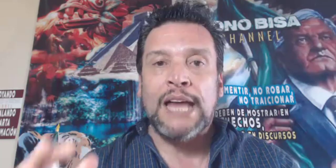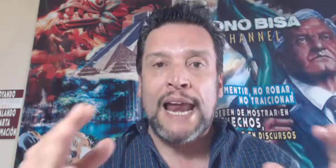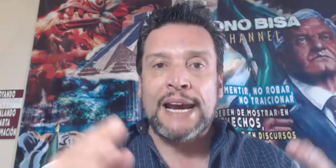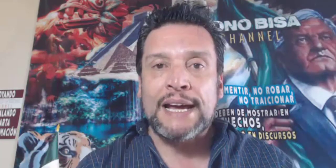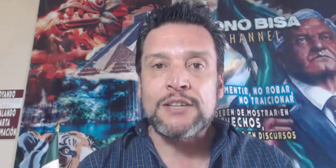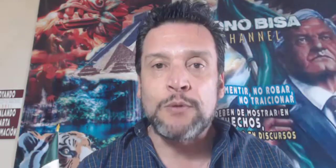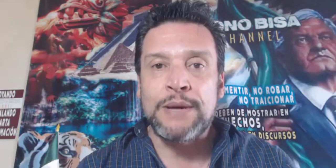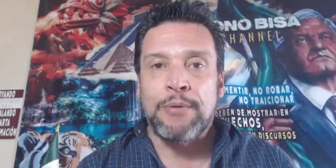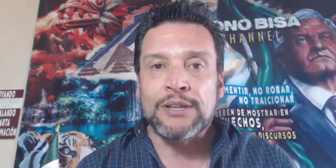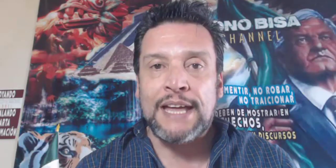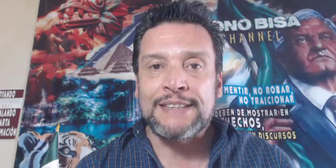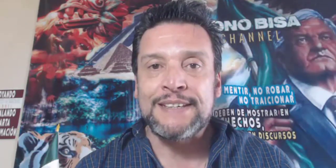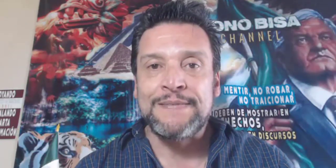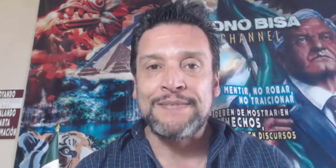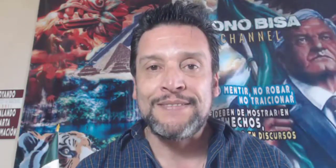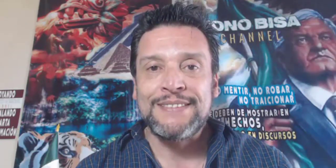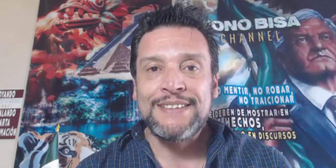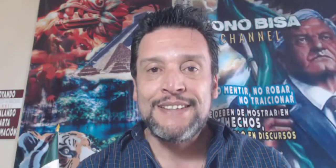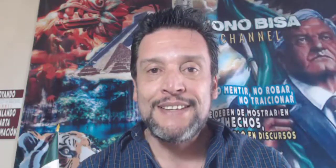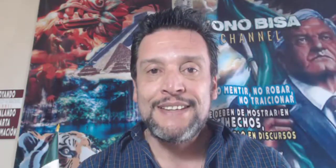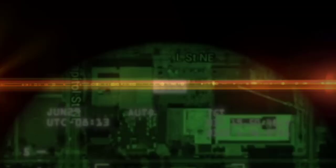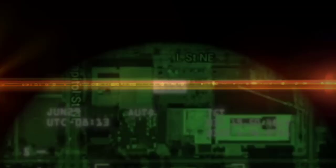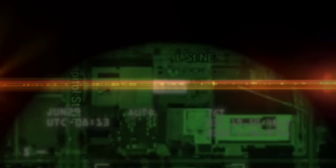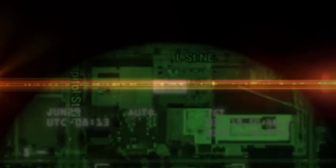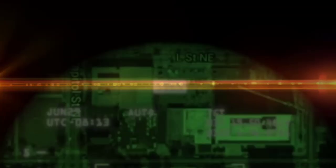y apuntalar la que es muy importante